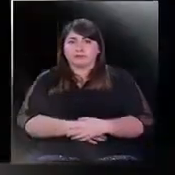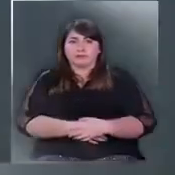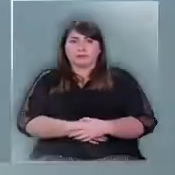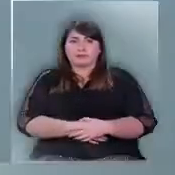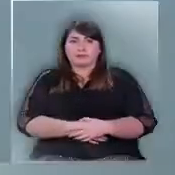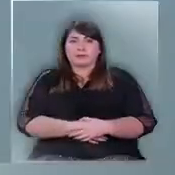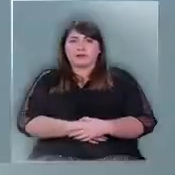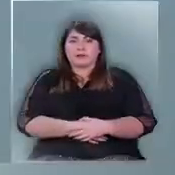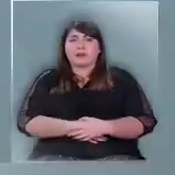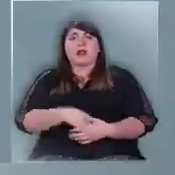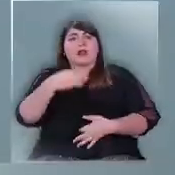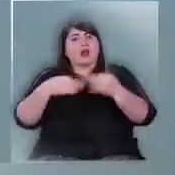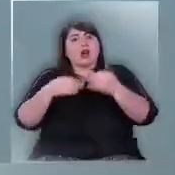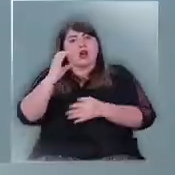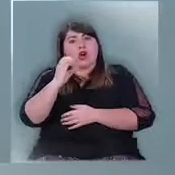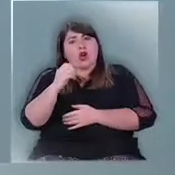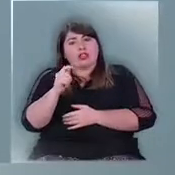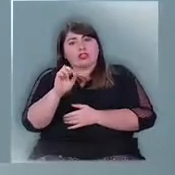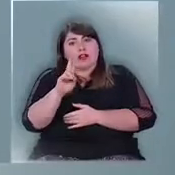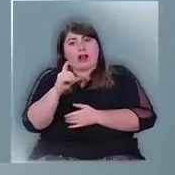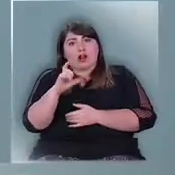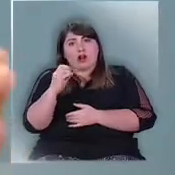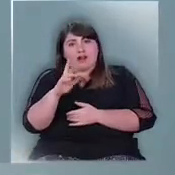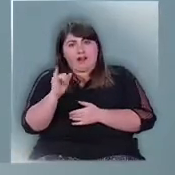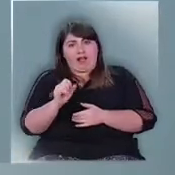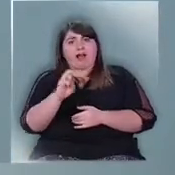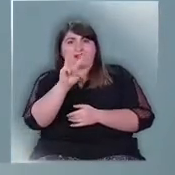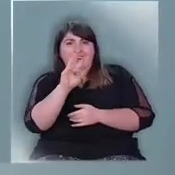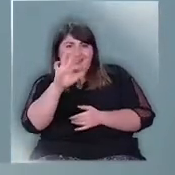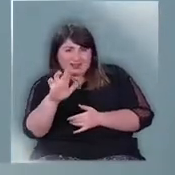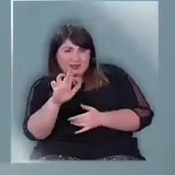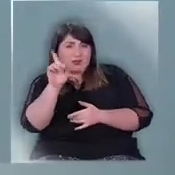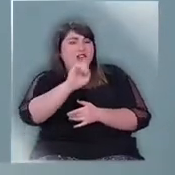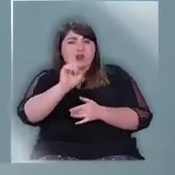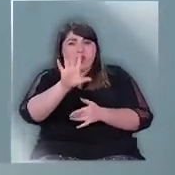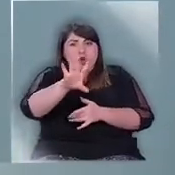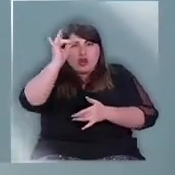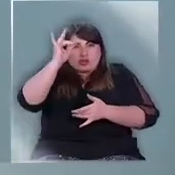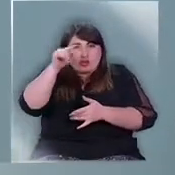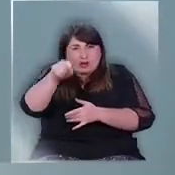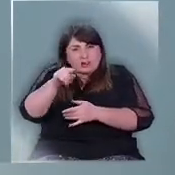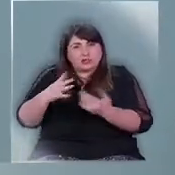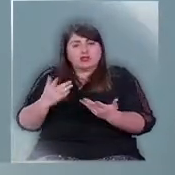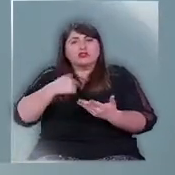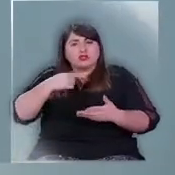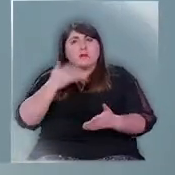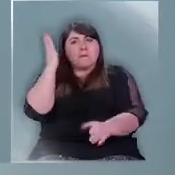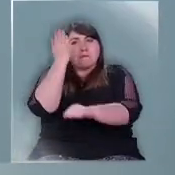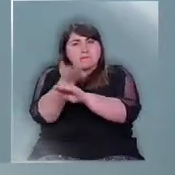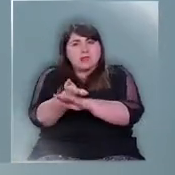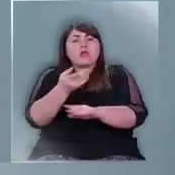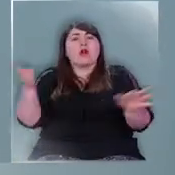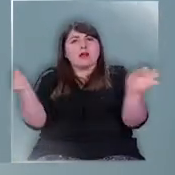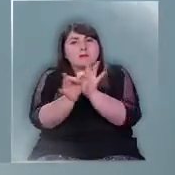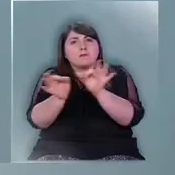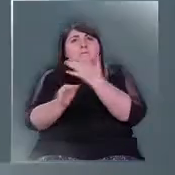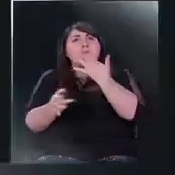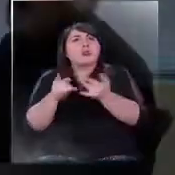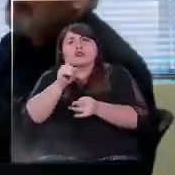Si la Contraloría fue 39 veces en los últimos 5 años a Carabineros y no encontró esto, yo exijo una explicación de por qué eso no